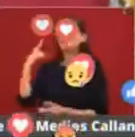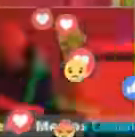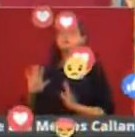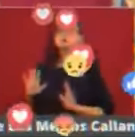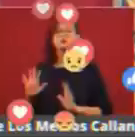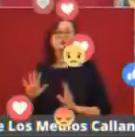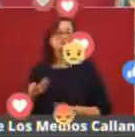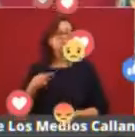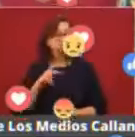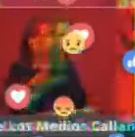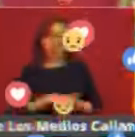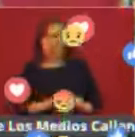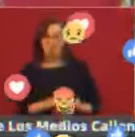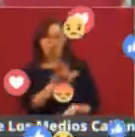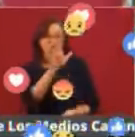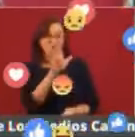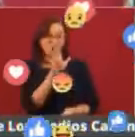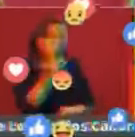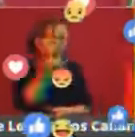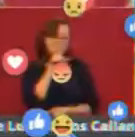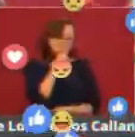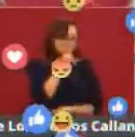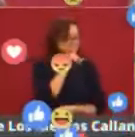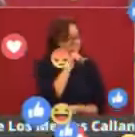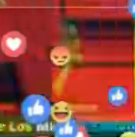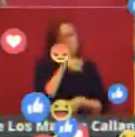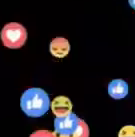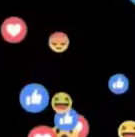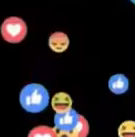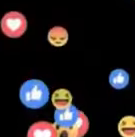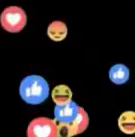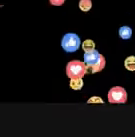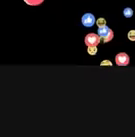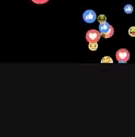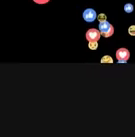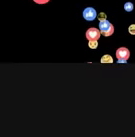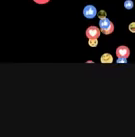Obedecer y callar.